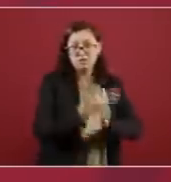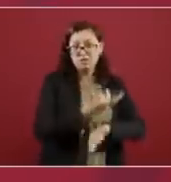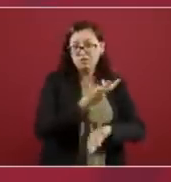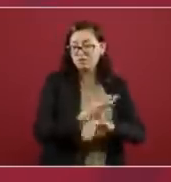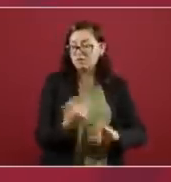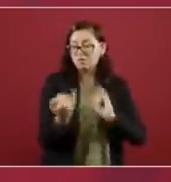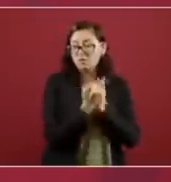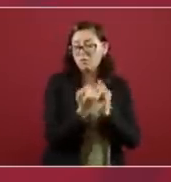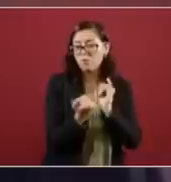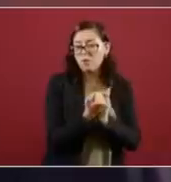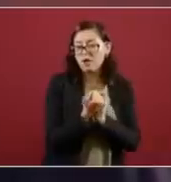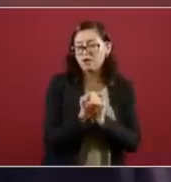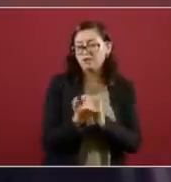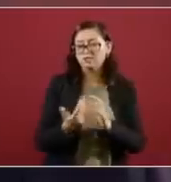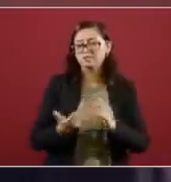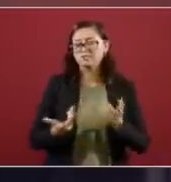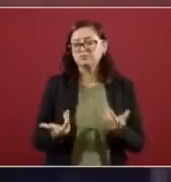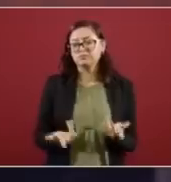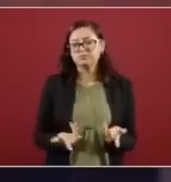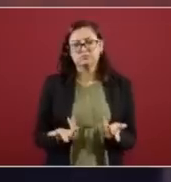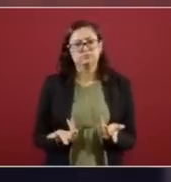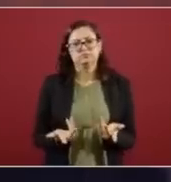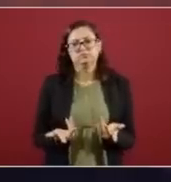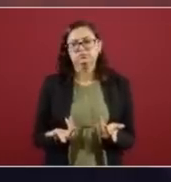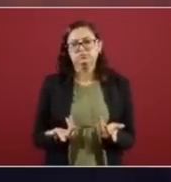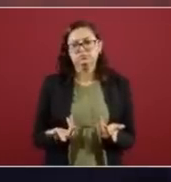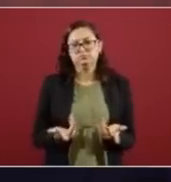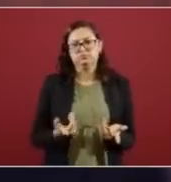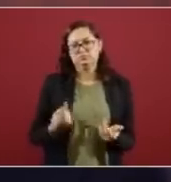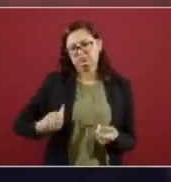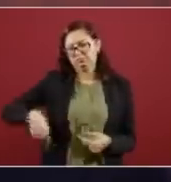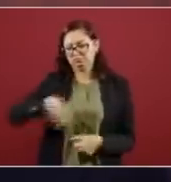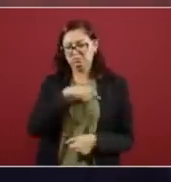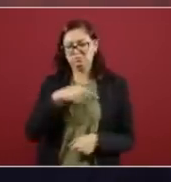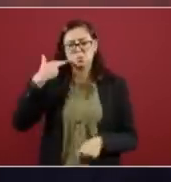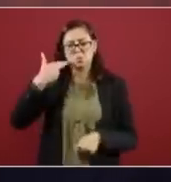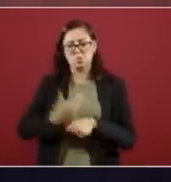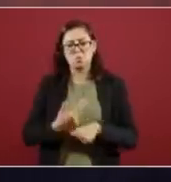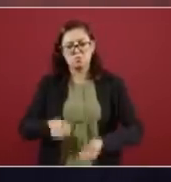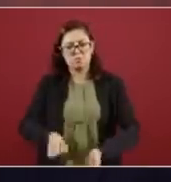entonces que por lo que corresponde a nosotros